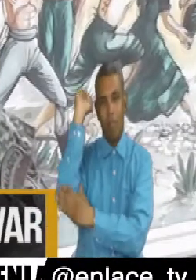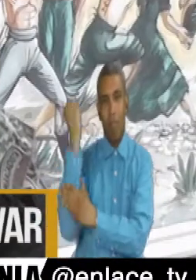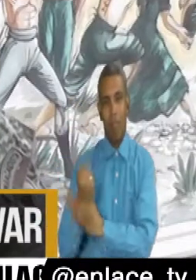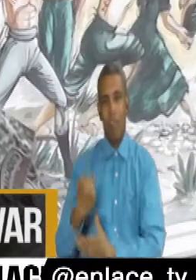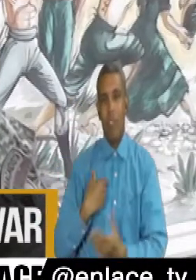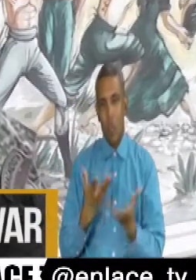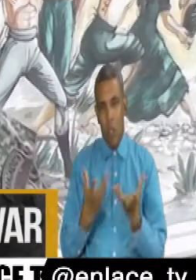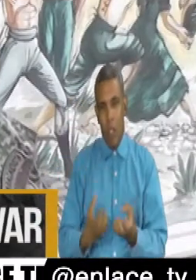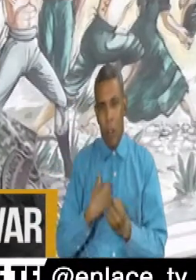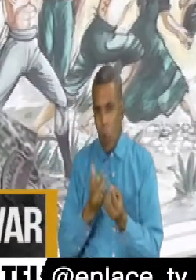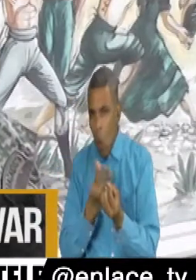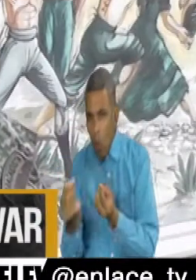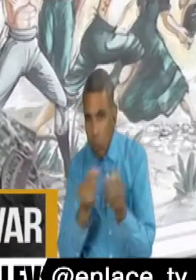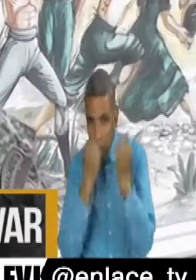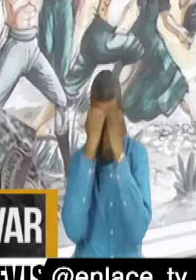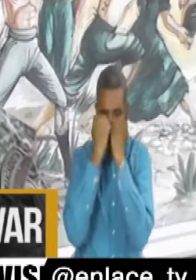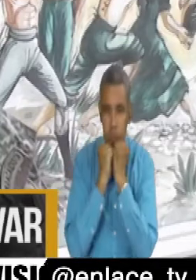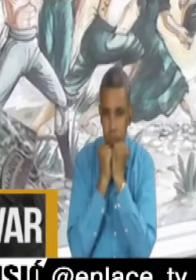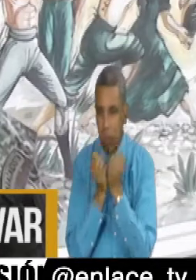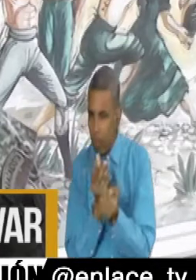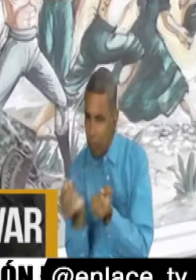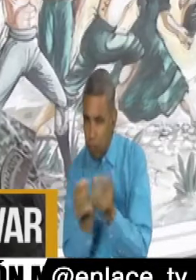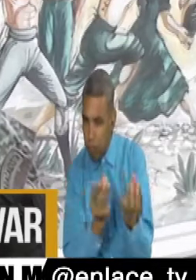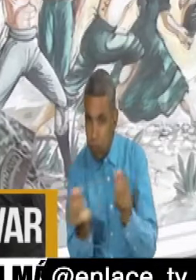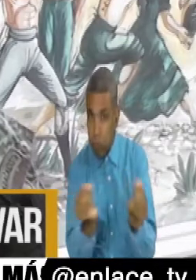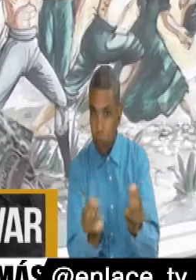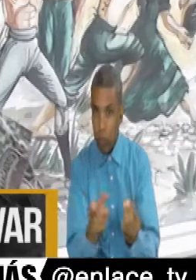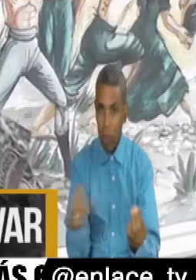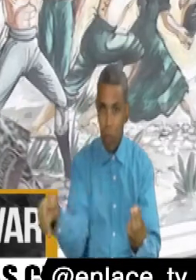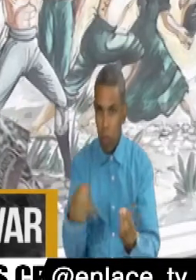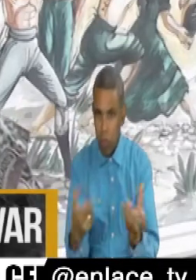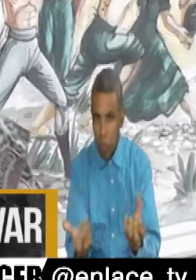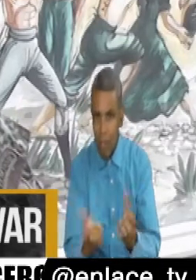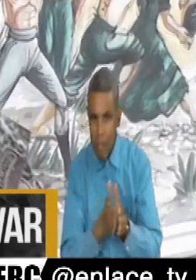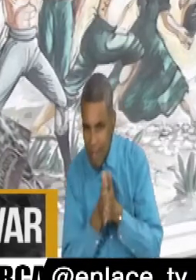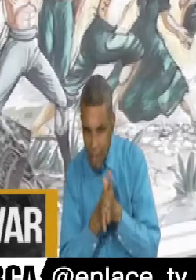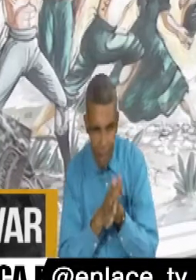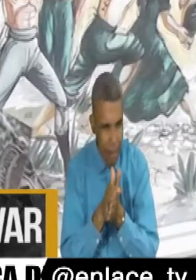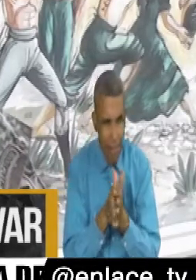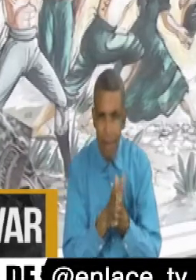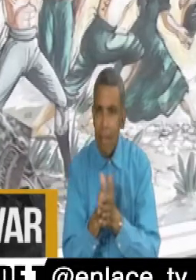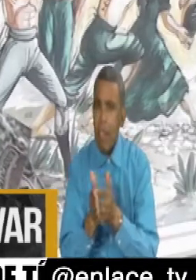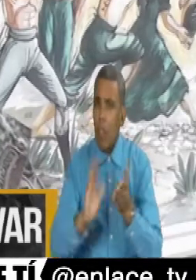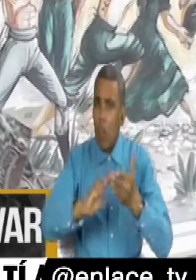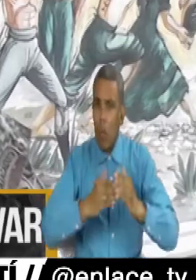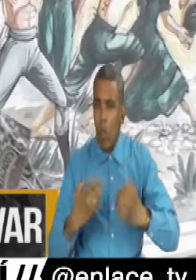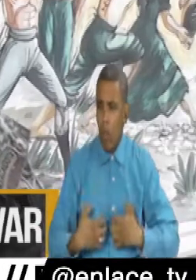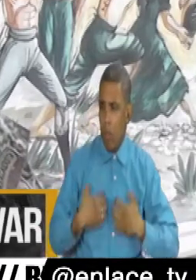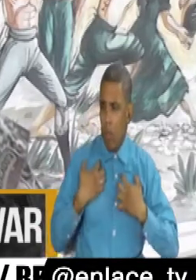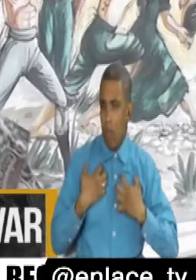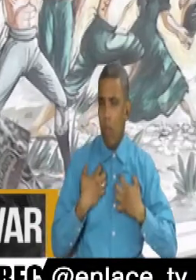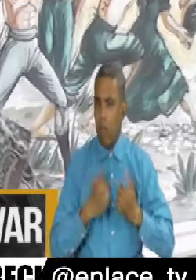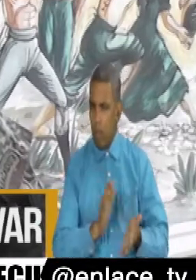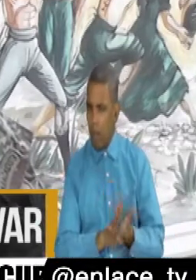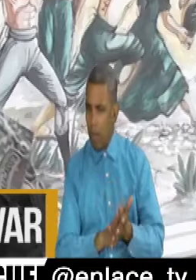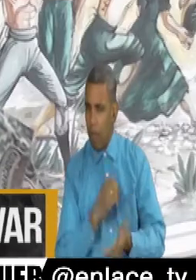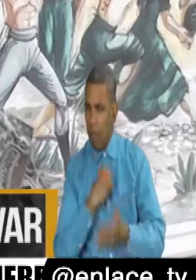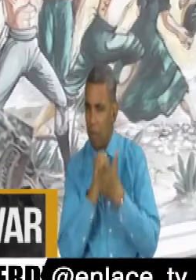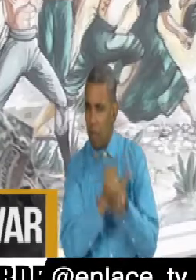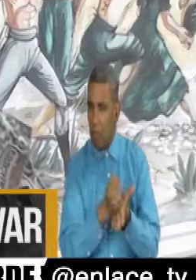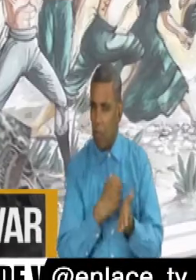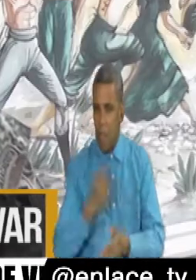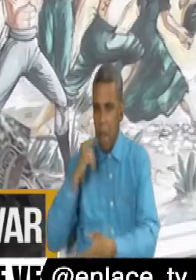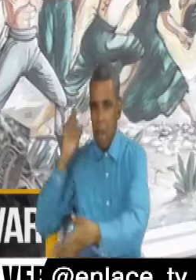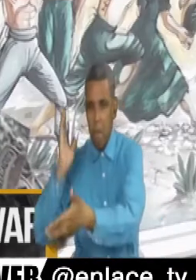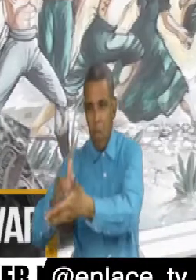grupos ilegales al margen de la ley, garantizando la tranquilidad de los habitantes de la región y evitando posibles acciones terroristas